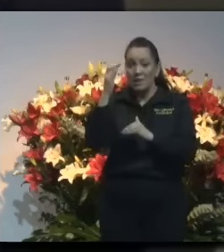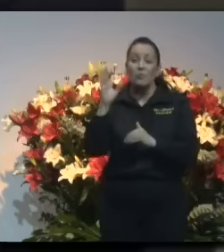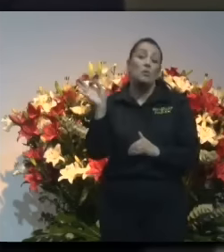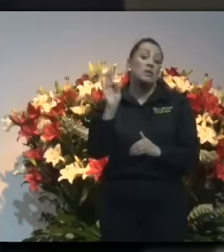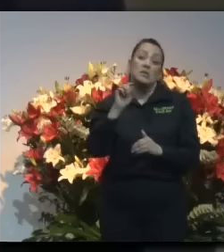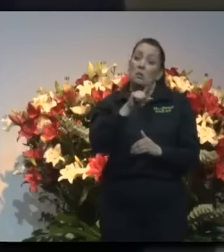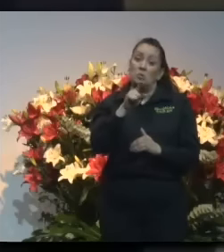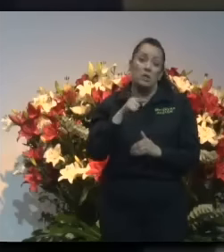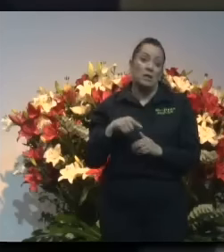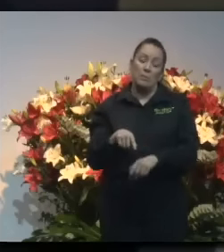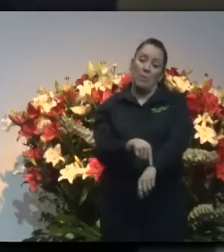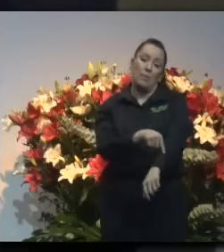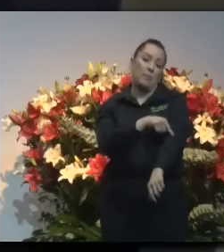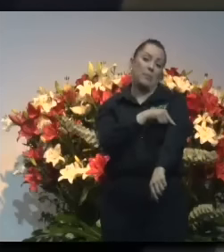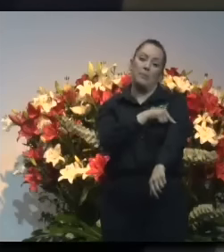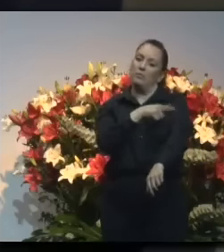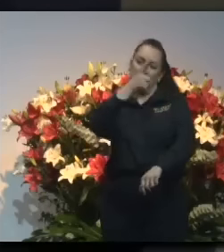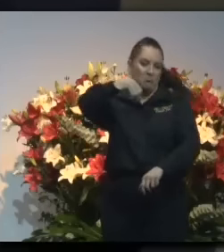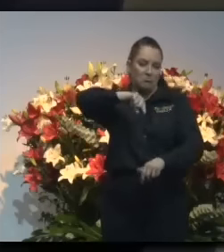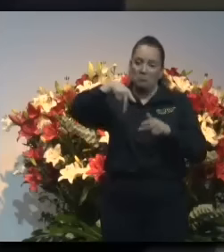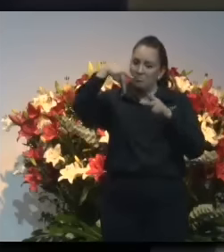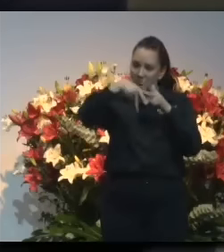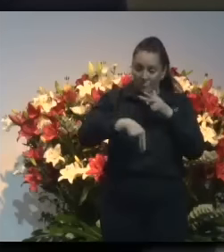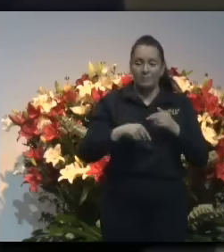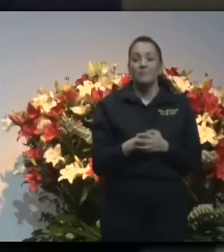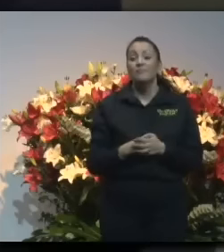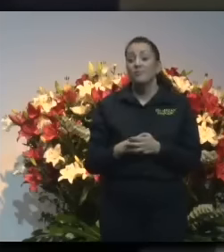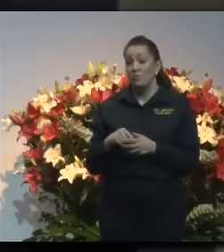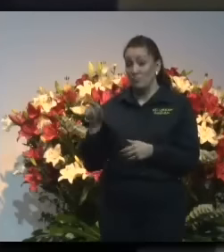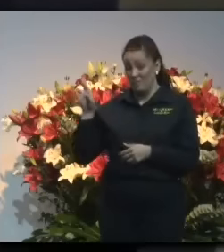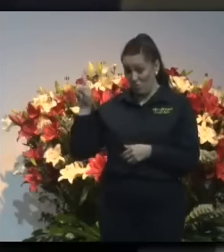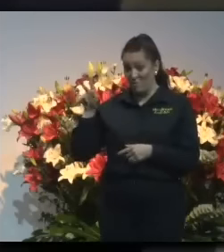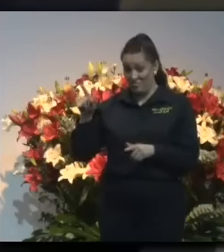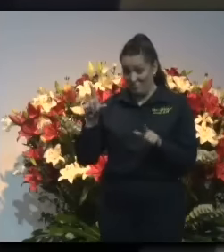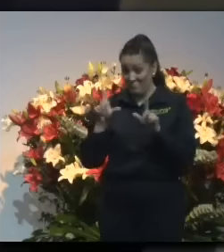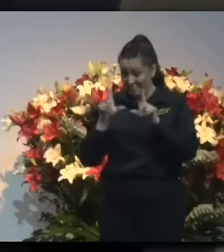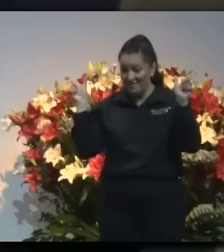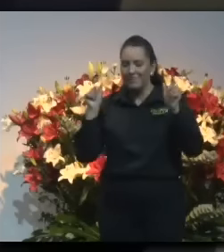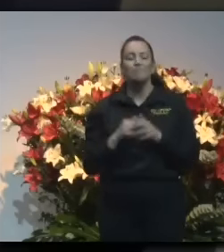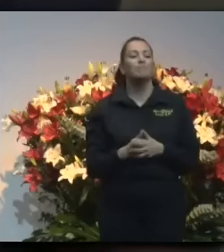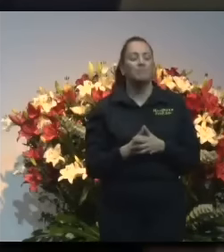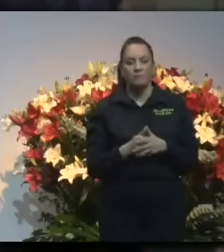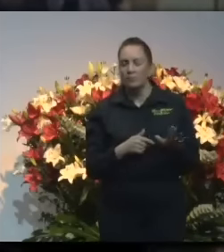interrumpirlos en caso de que sea necesario. ¿Estás lista, Xochitl? Y,